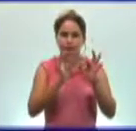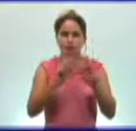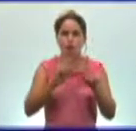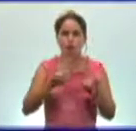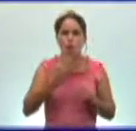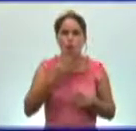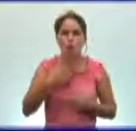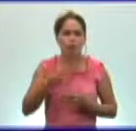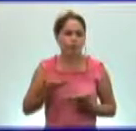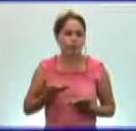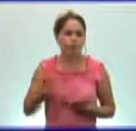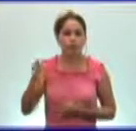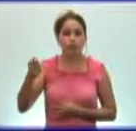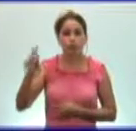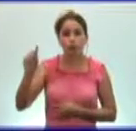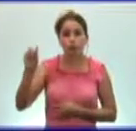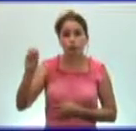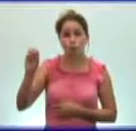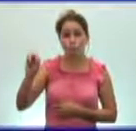acá